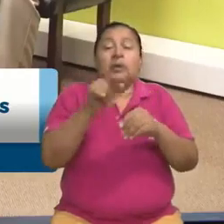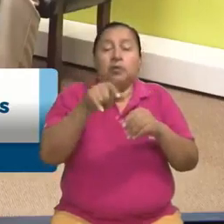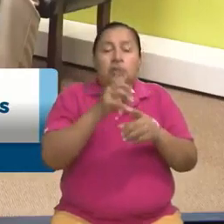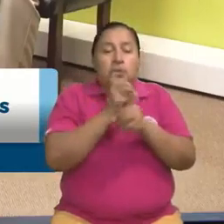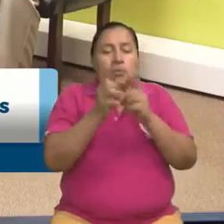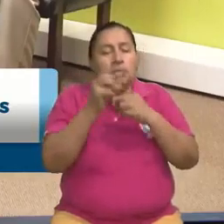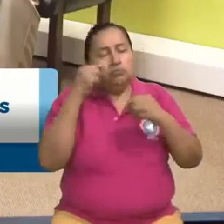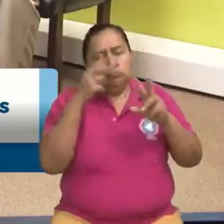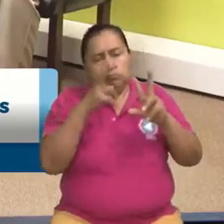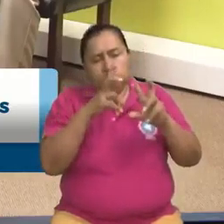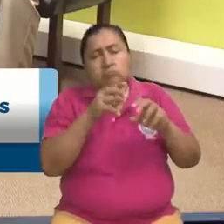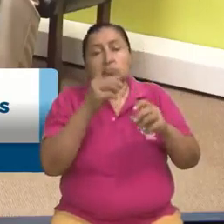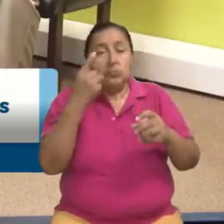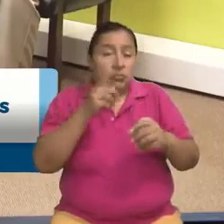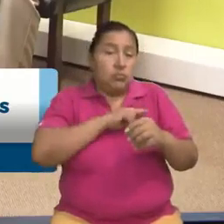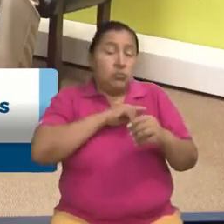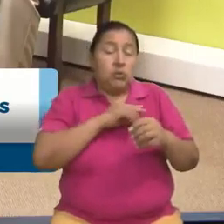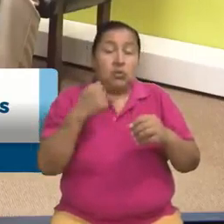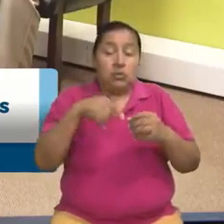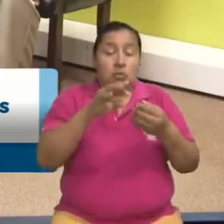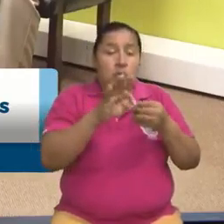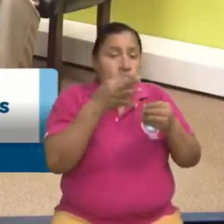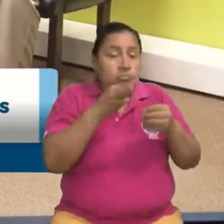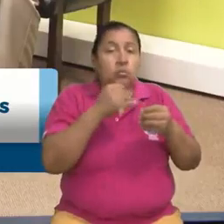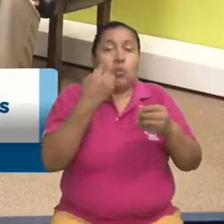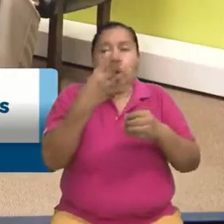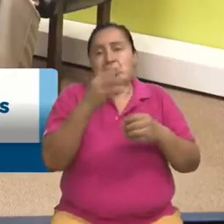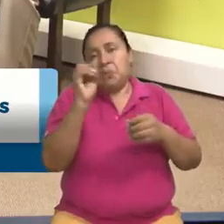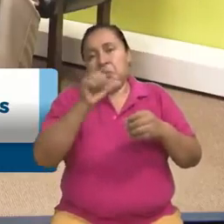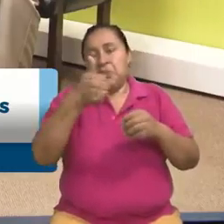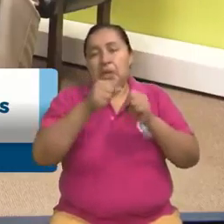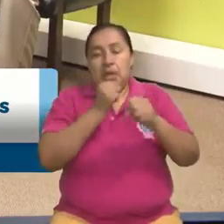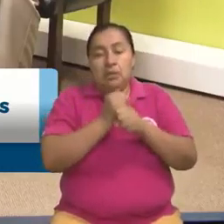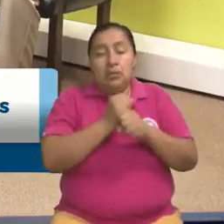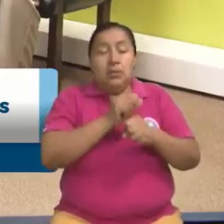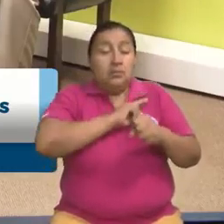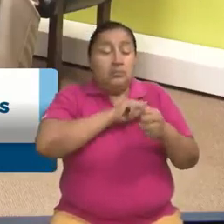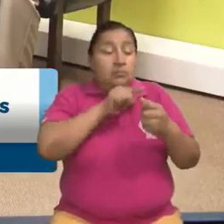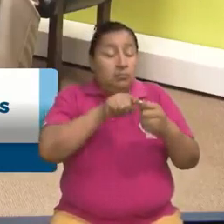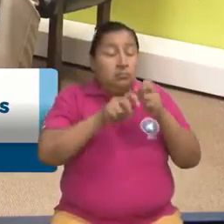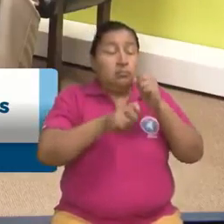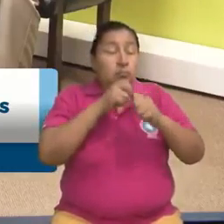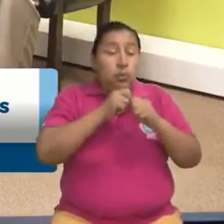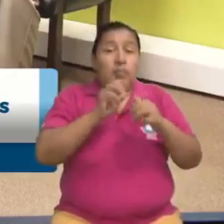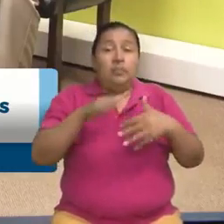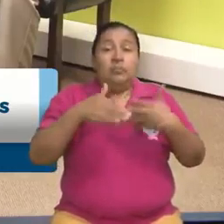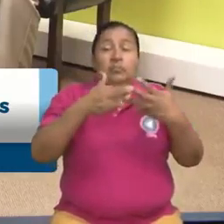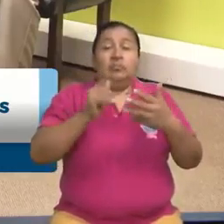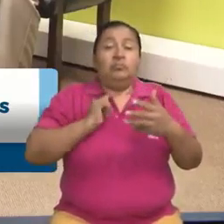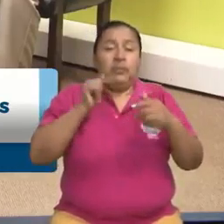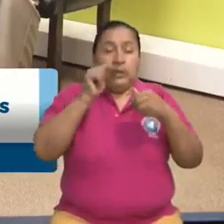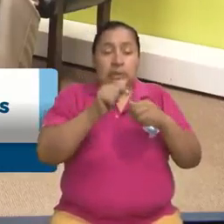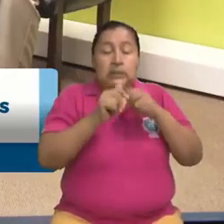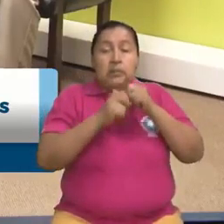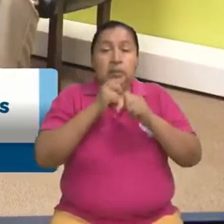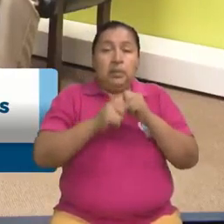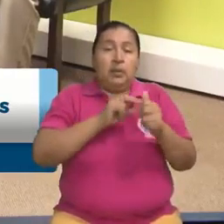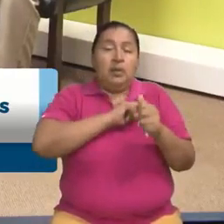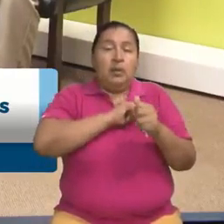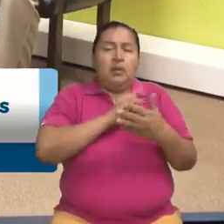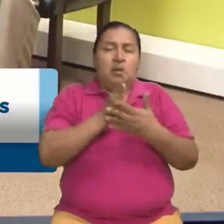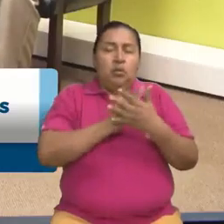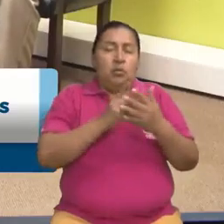valorar si hay que cerrarlo entre los 4 y los 6 años, si tiene algún grado de repercusión, si ese defecto ha hecho algún